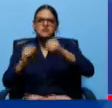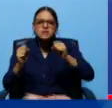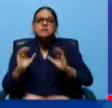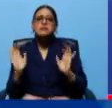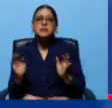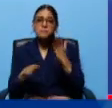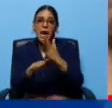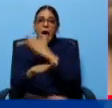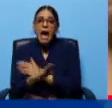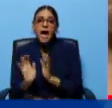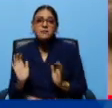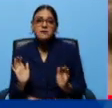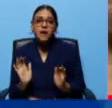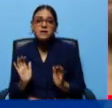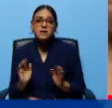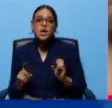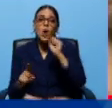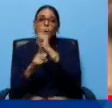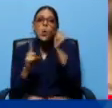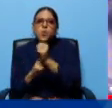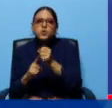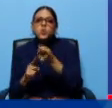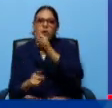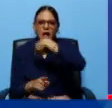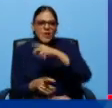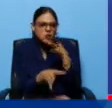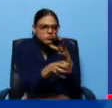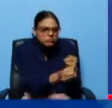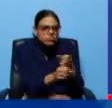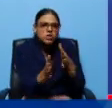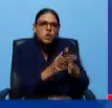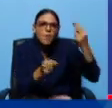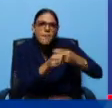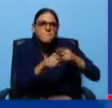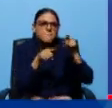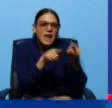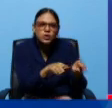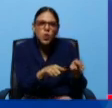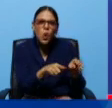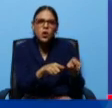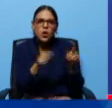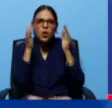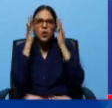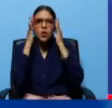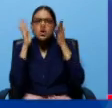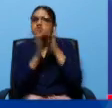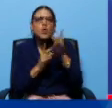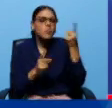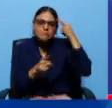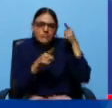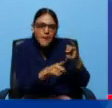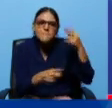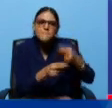antes con la cultura rentista, derrochista, del chorro